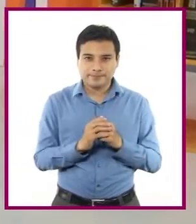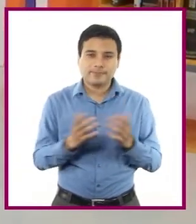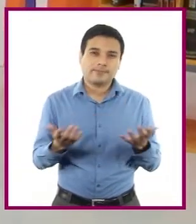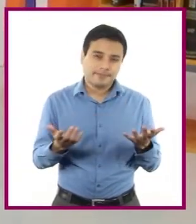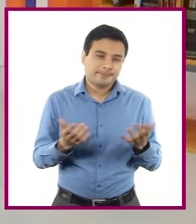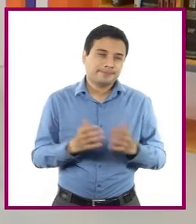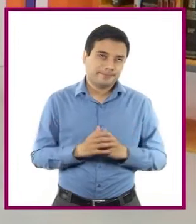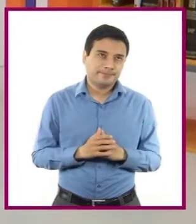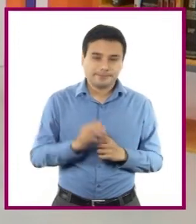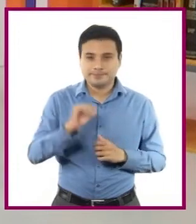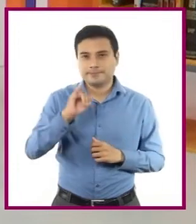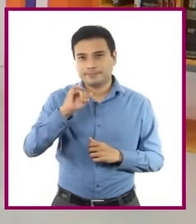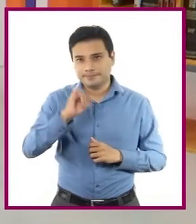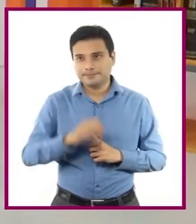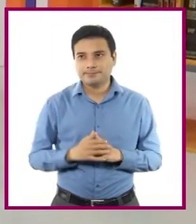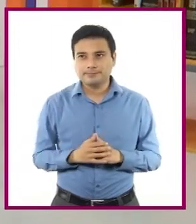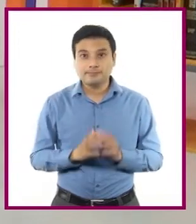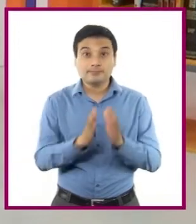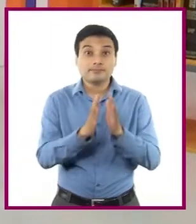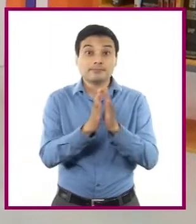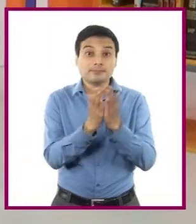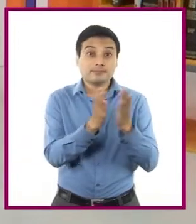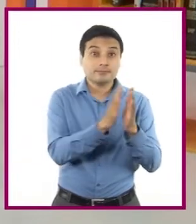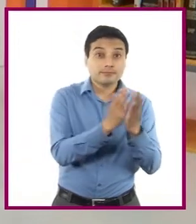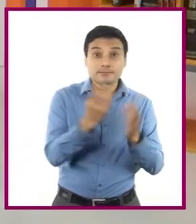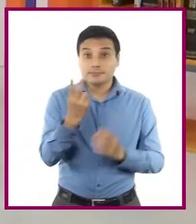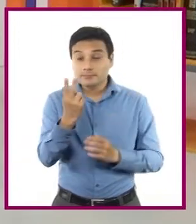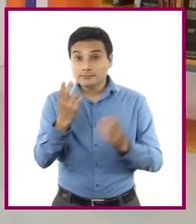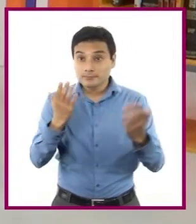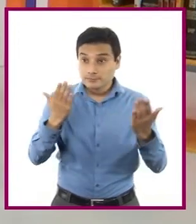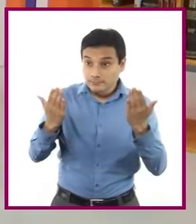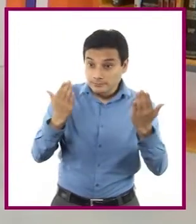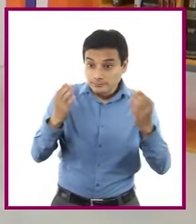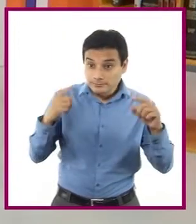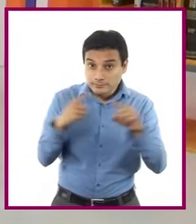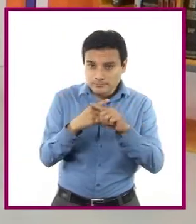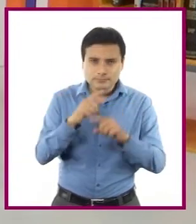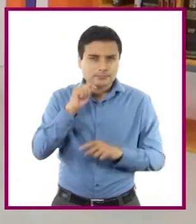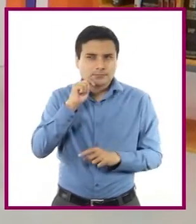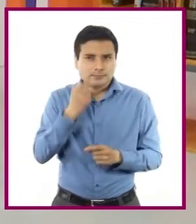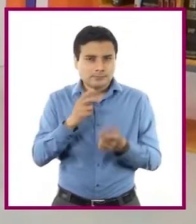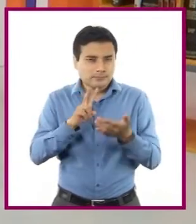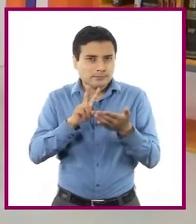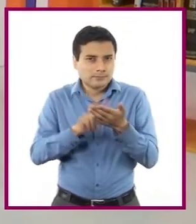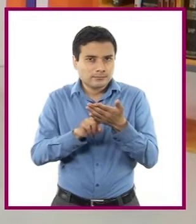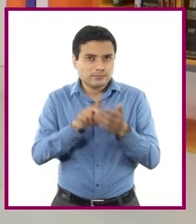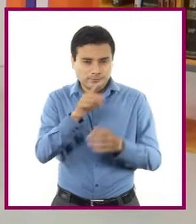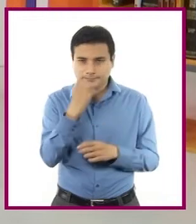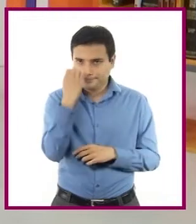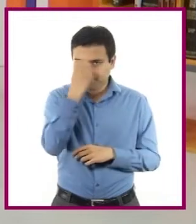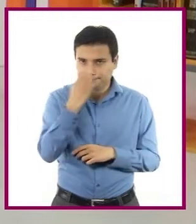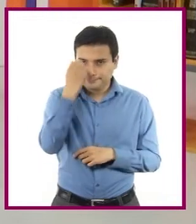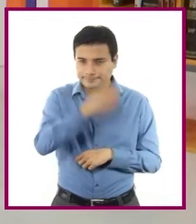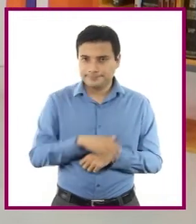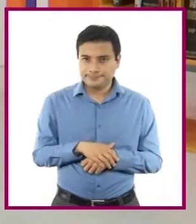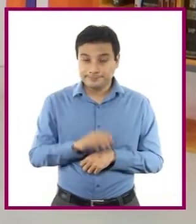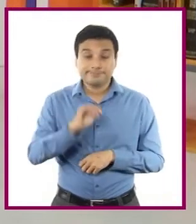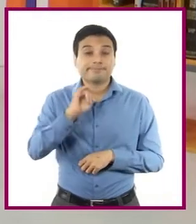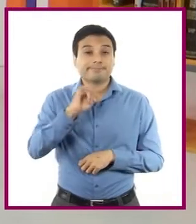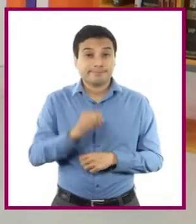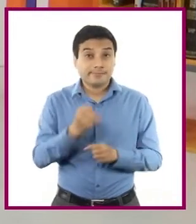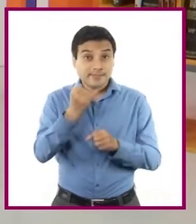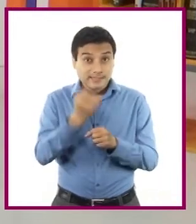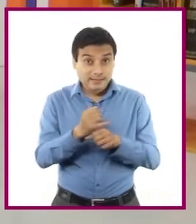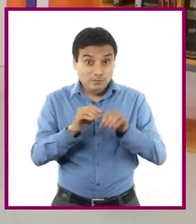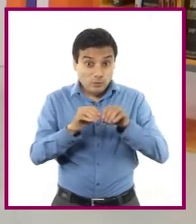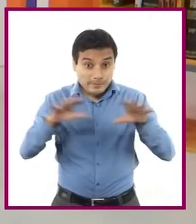muchas maneras, y aunque sea contradictoria, nos puede permitir contrastar su valor. Sí, esta información